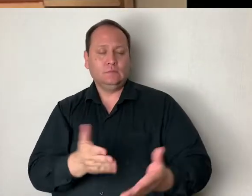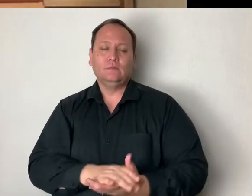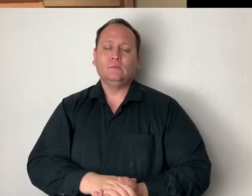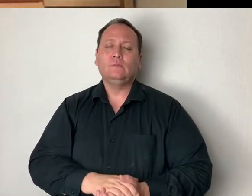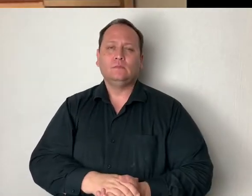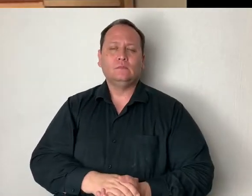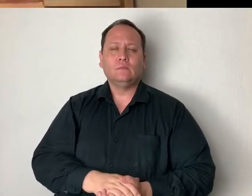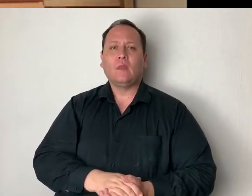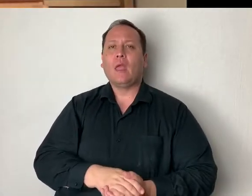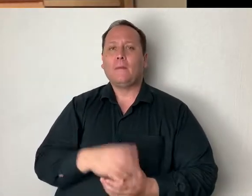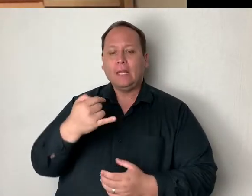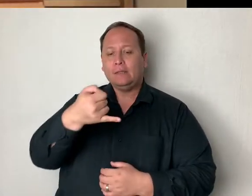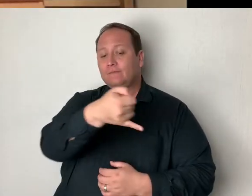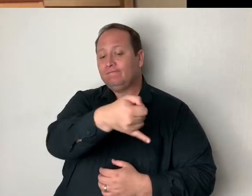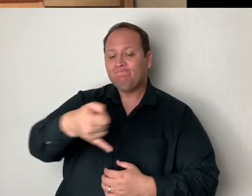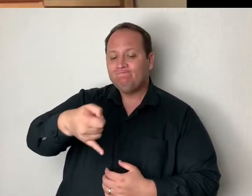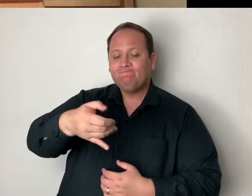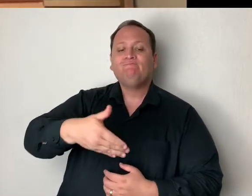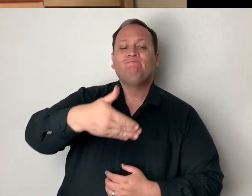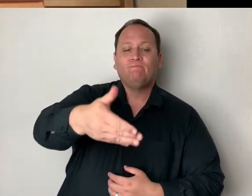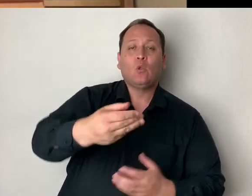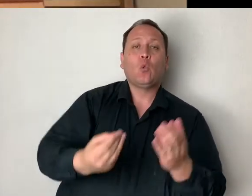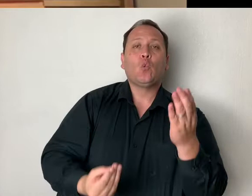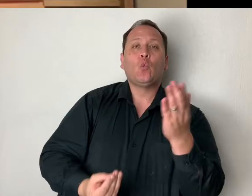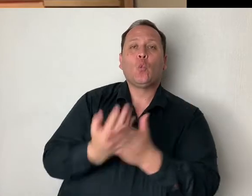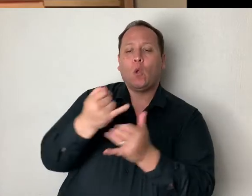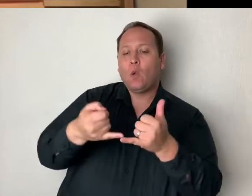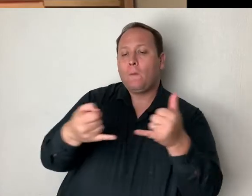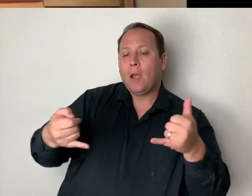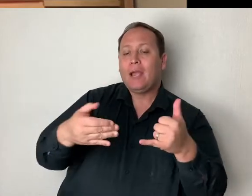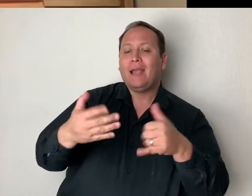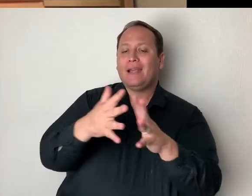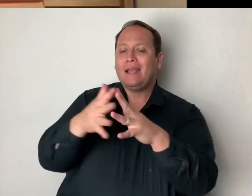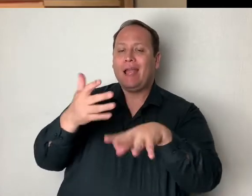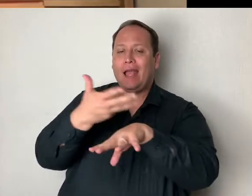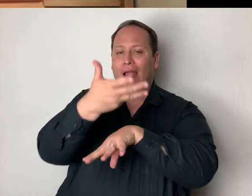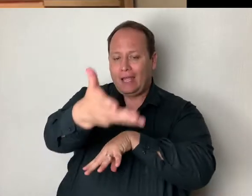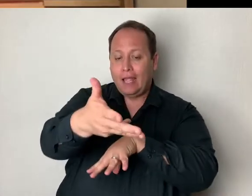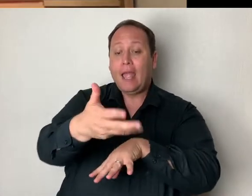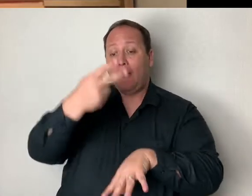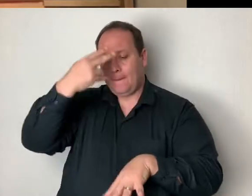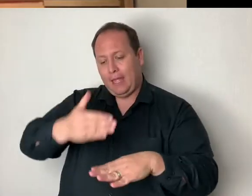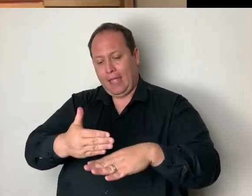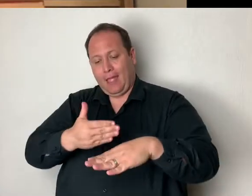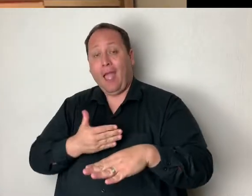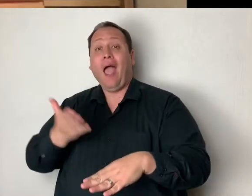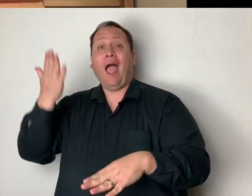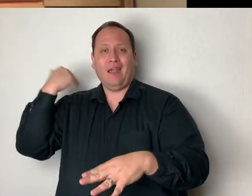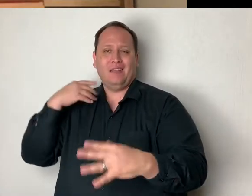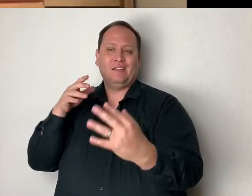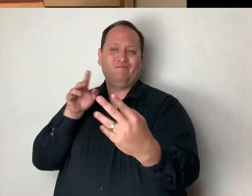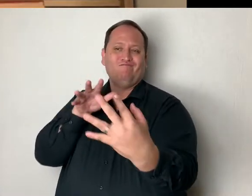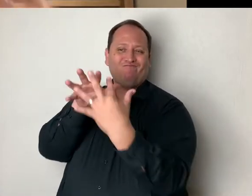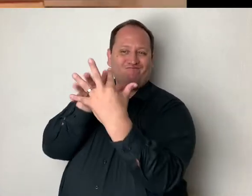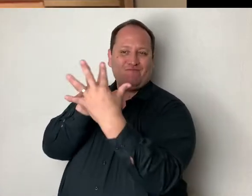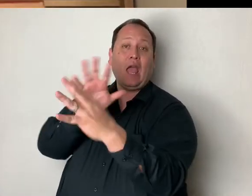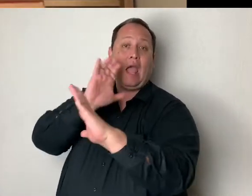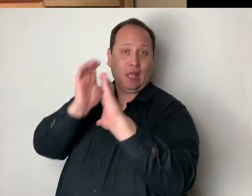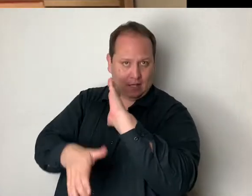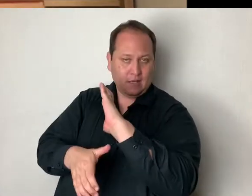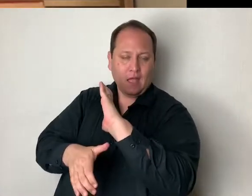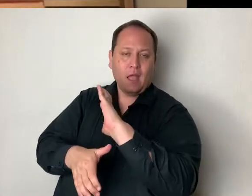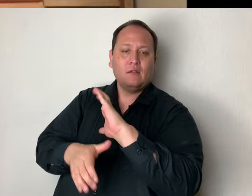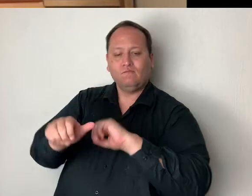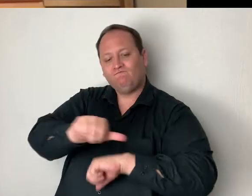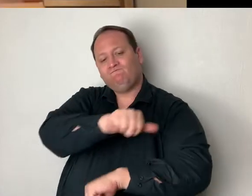demarcando la nueva línea entre los Estados Unidos y México después de la guerra entre los dos países. Entonces se estableció